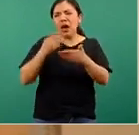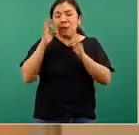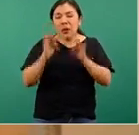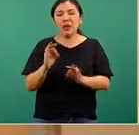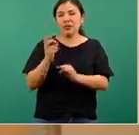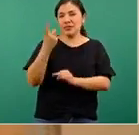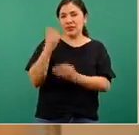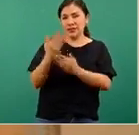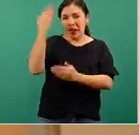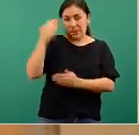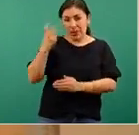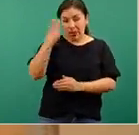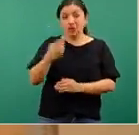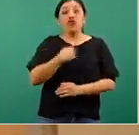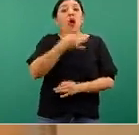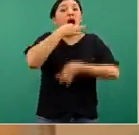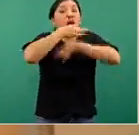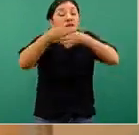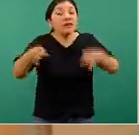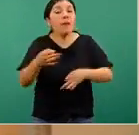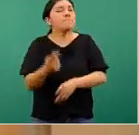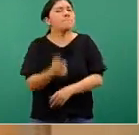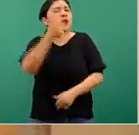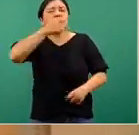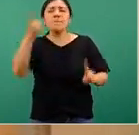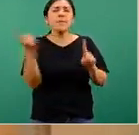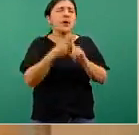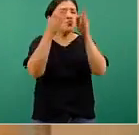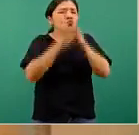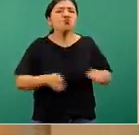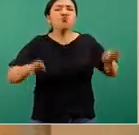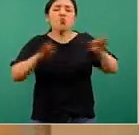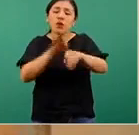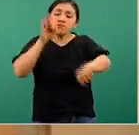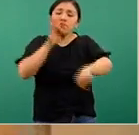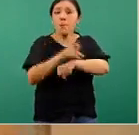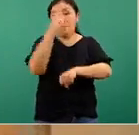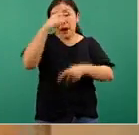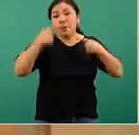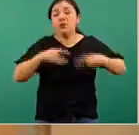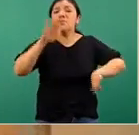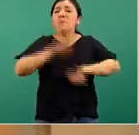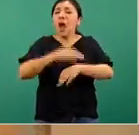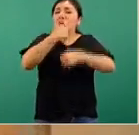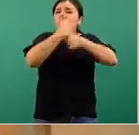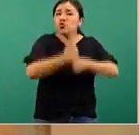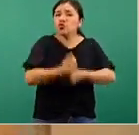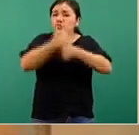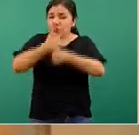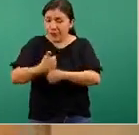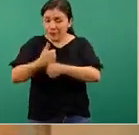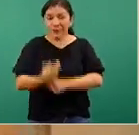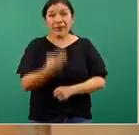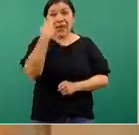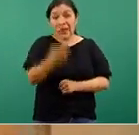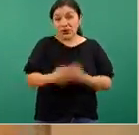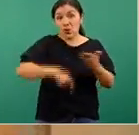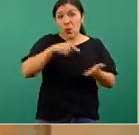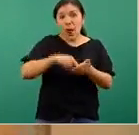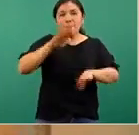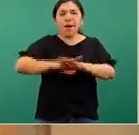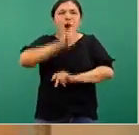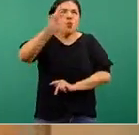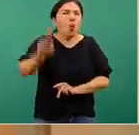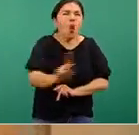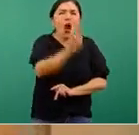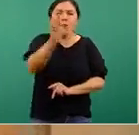pasado, que priorizaríamos la protección de las personas socialmente vulnerables. Y en las zonas rurales de nuestro país, además